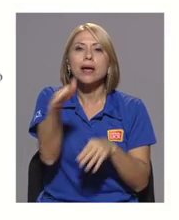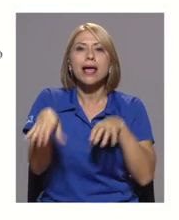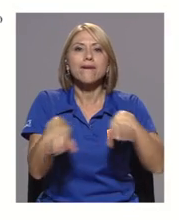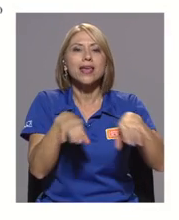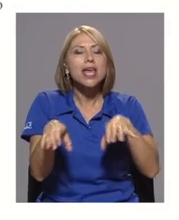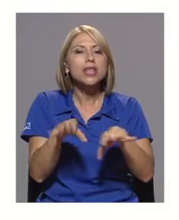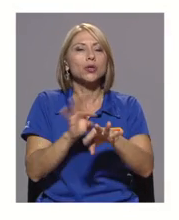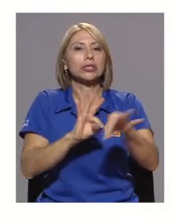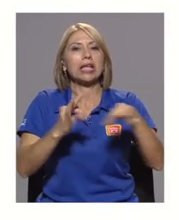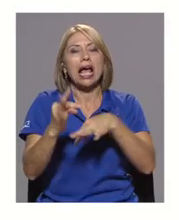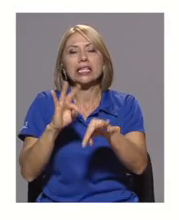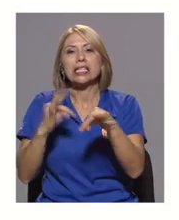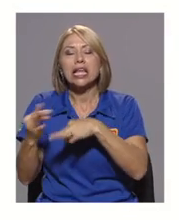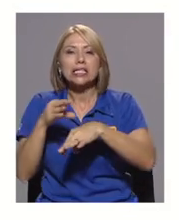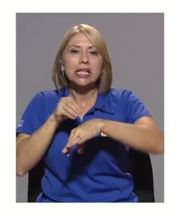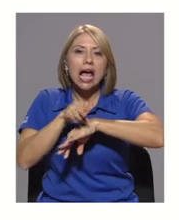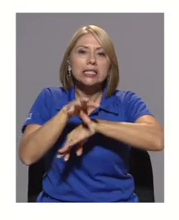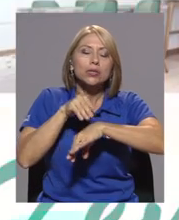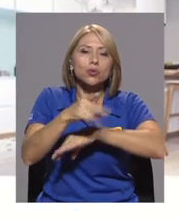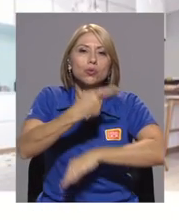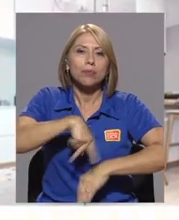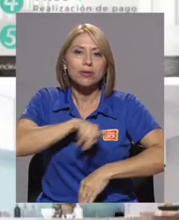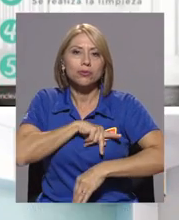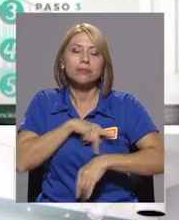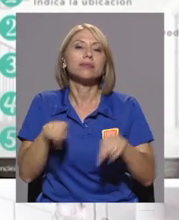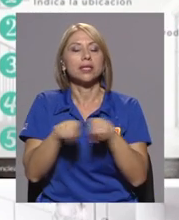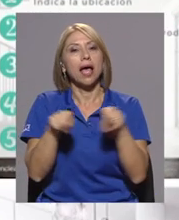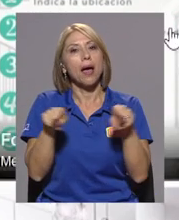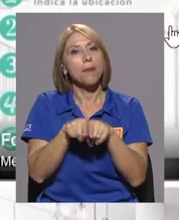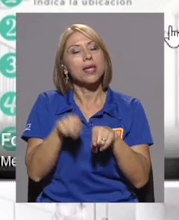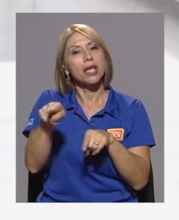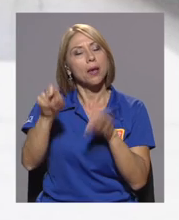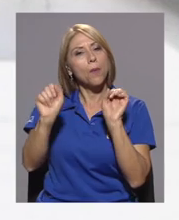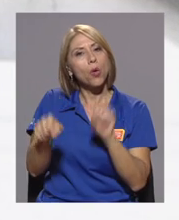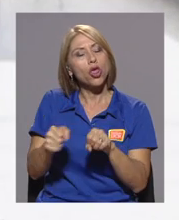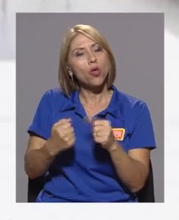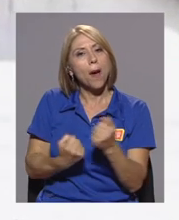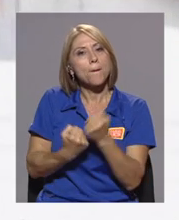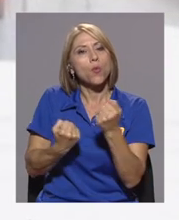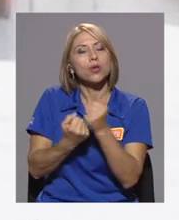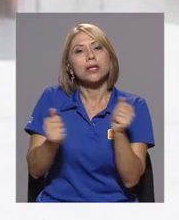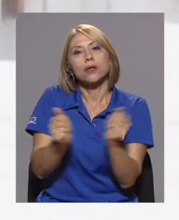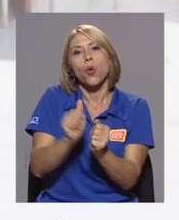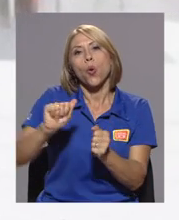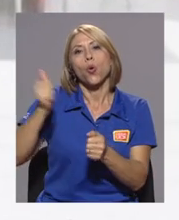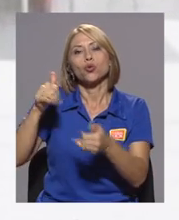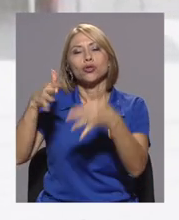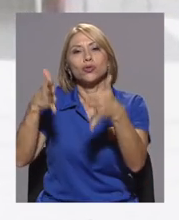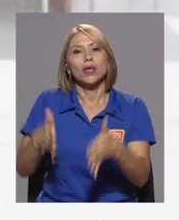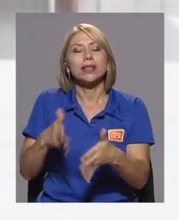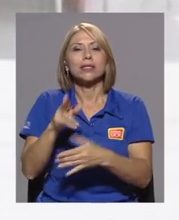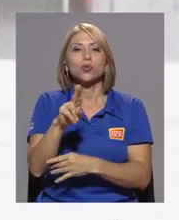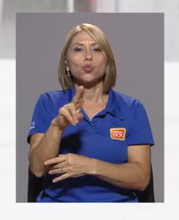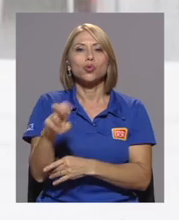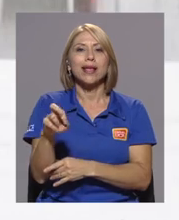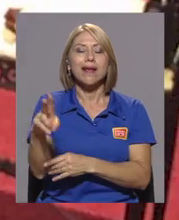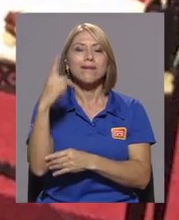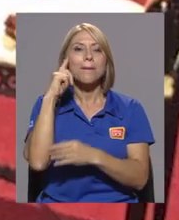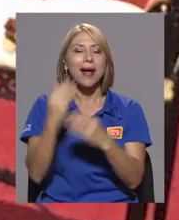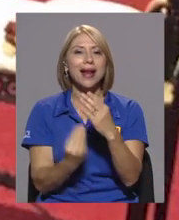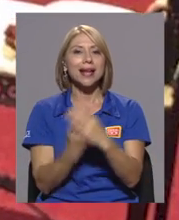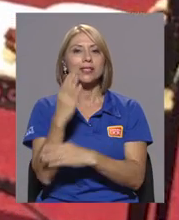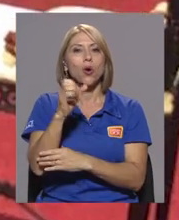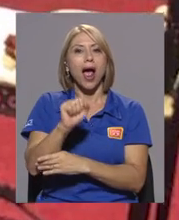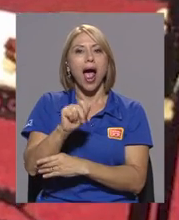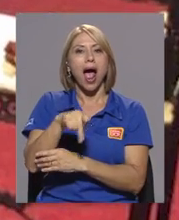eventos, talleres y recibir asesoría personalizada. Y además ha podido apoyarse en otros estudiantes de la UCR para la